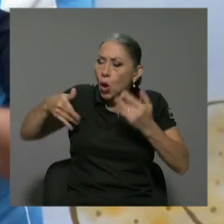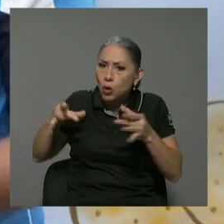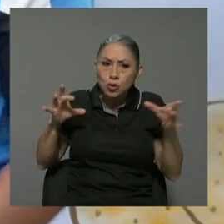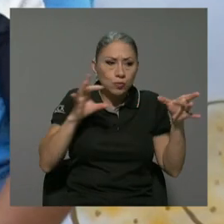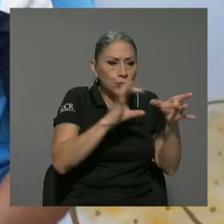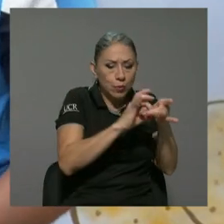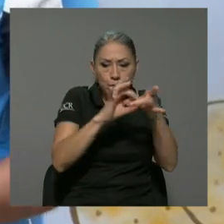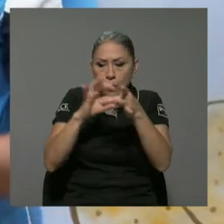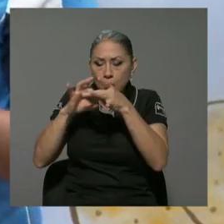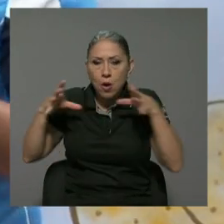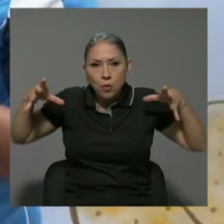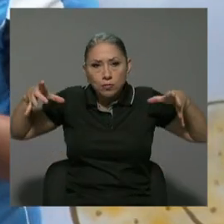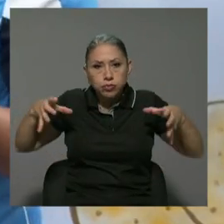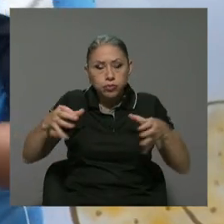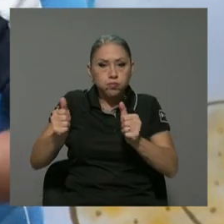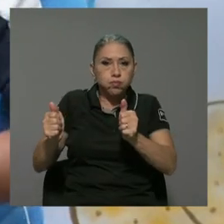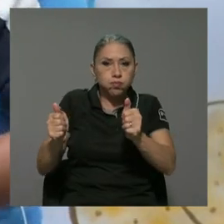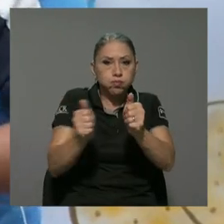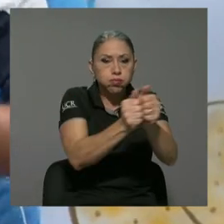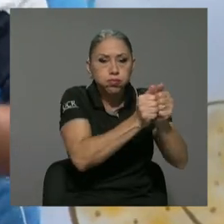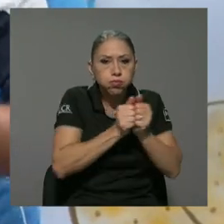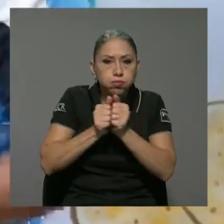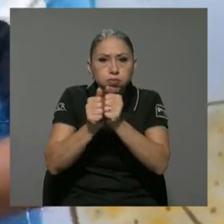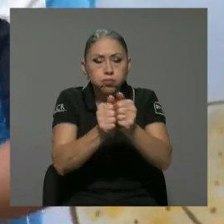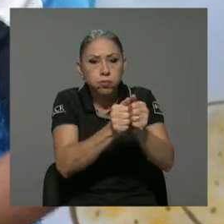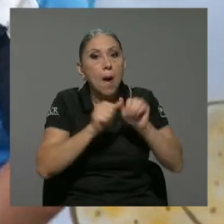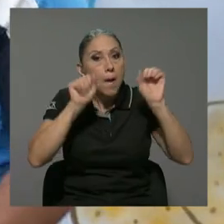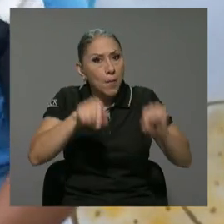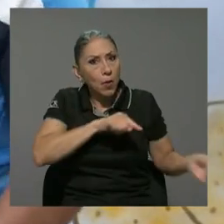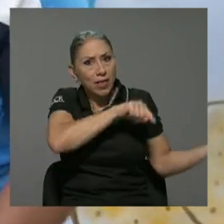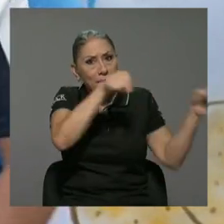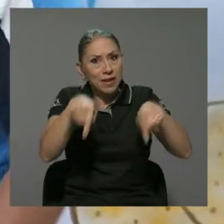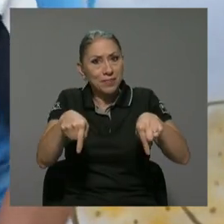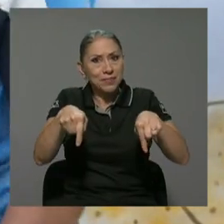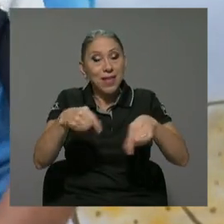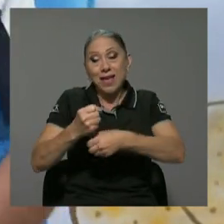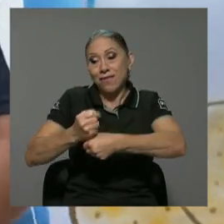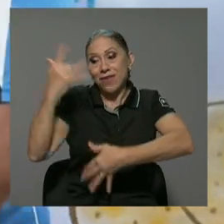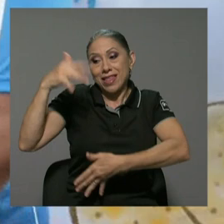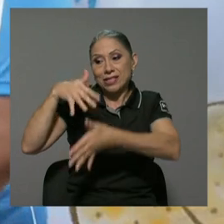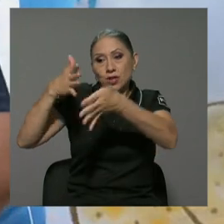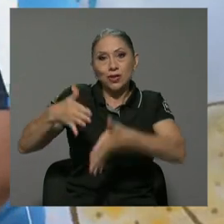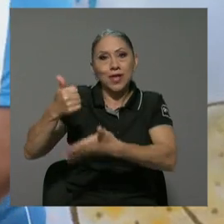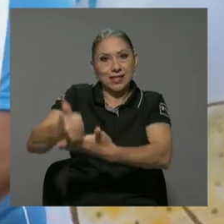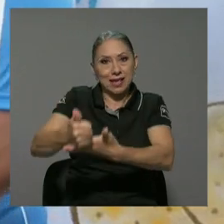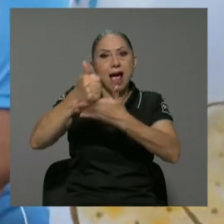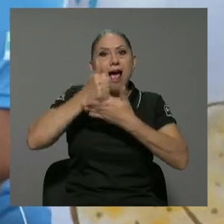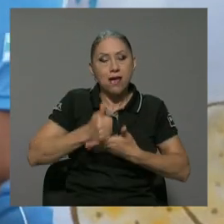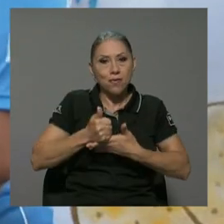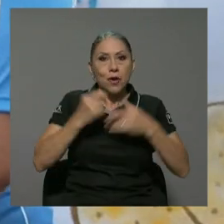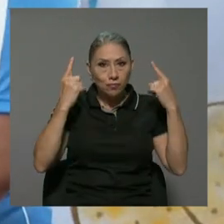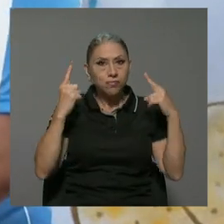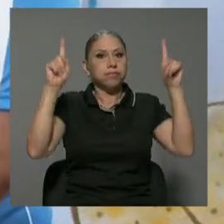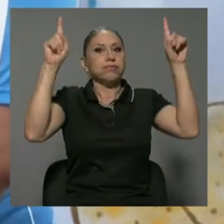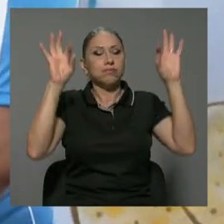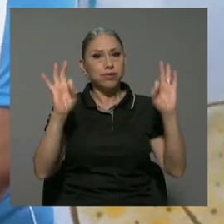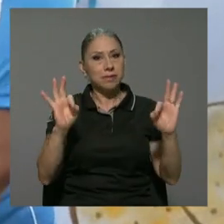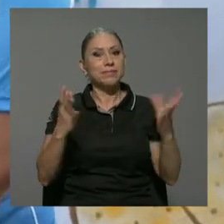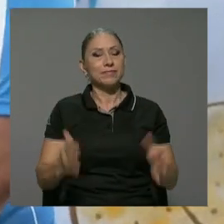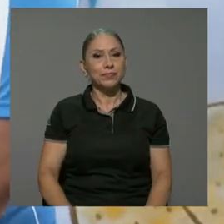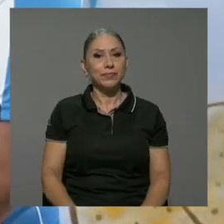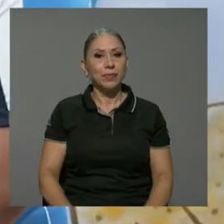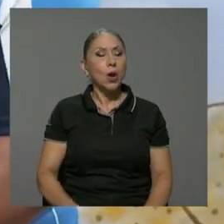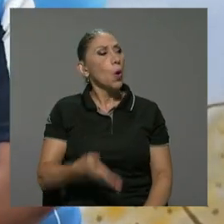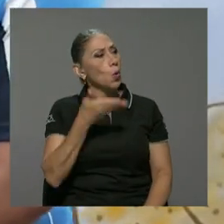conjunto coordinamos el poder estar acá y con ayuda de la Federación de Estudiantes, y por dicha logramos venir.